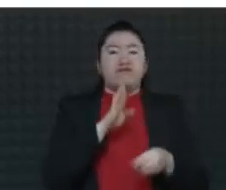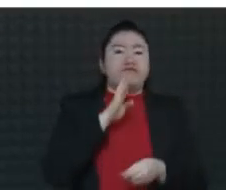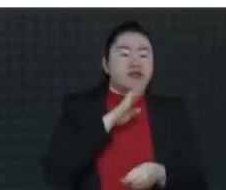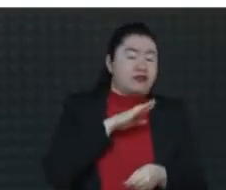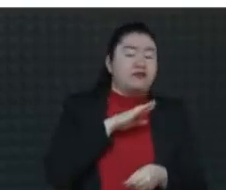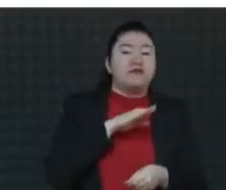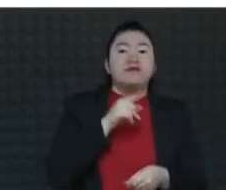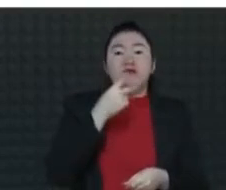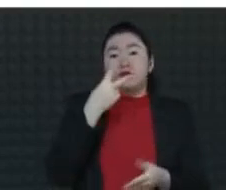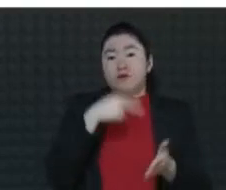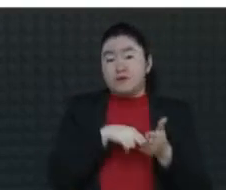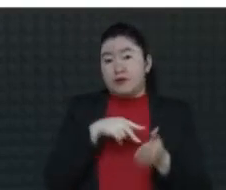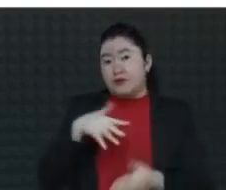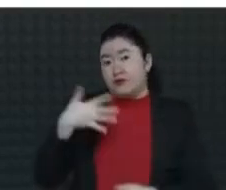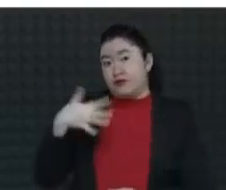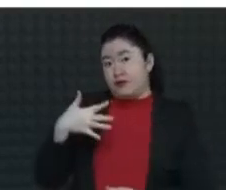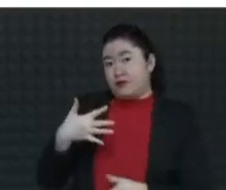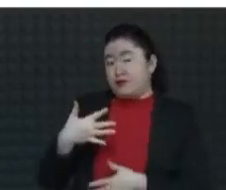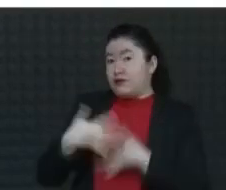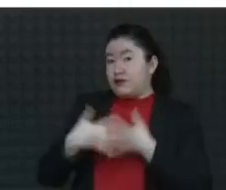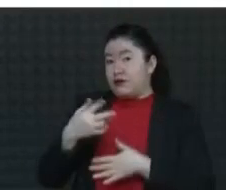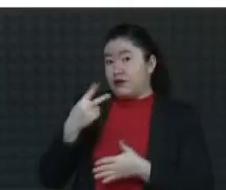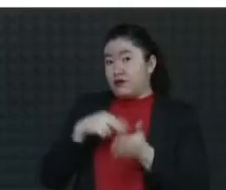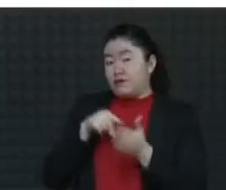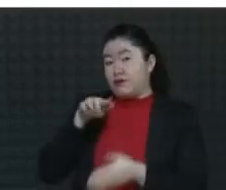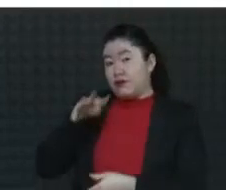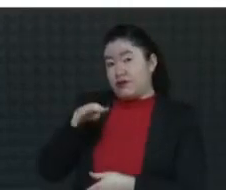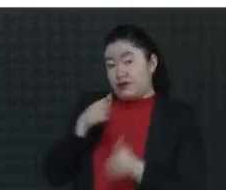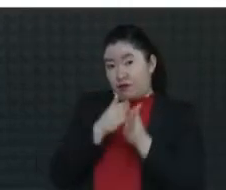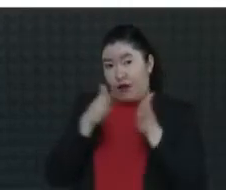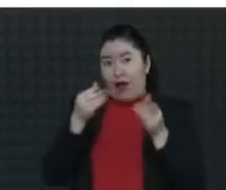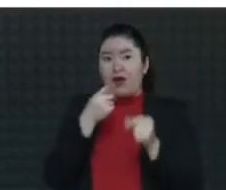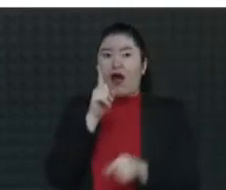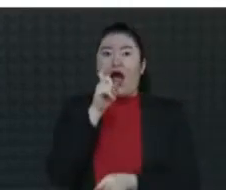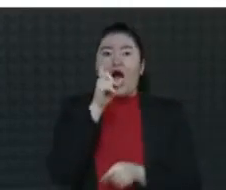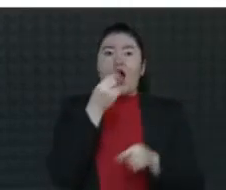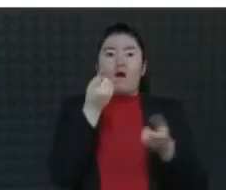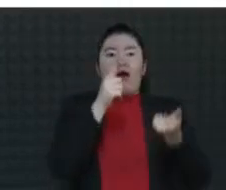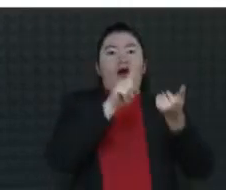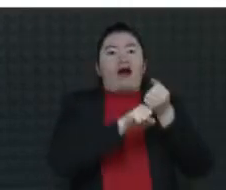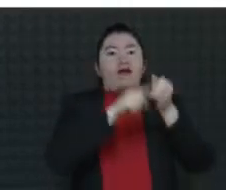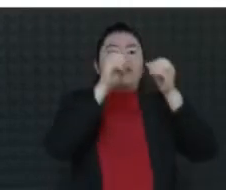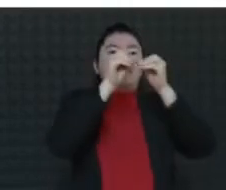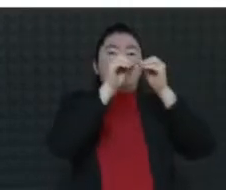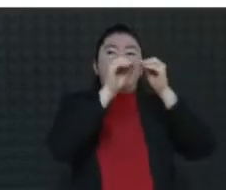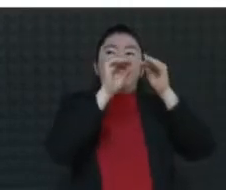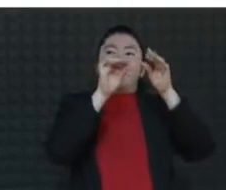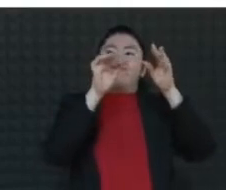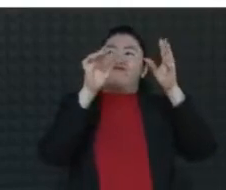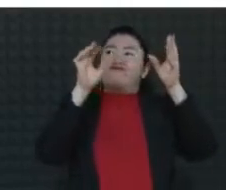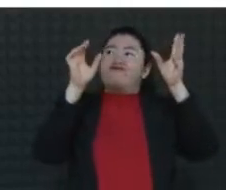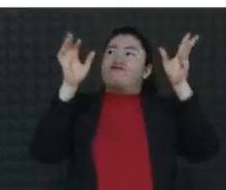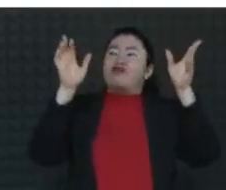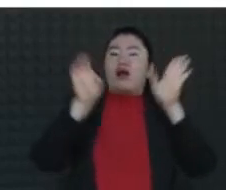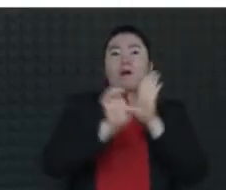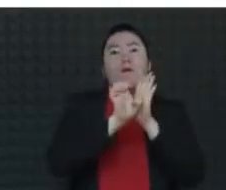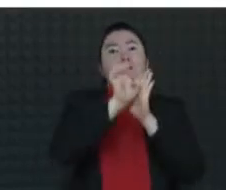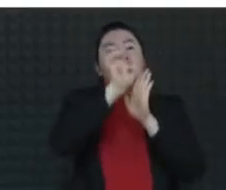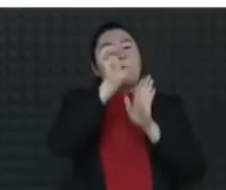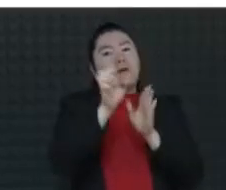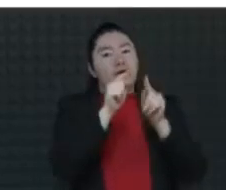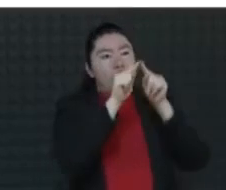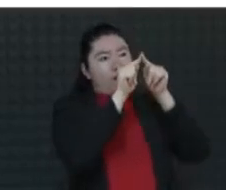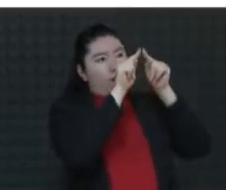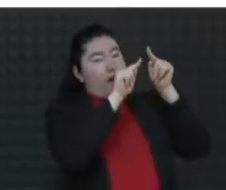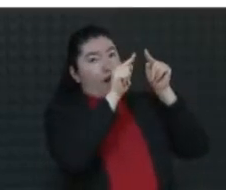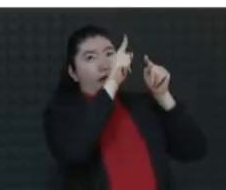2019. Indicando que el agua se estaba acumulando en esta ubicación y que estaban encontrando rutas de salida, por ejemplo, a través de grietas desde la